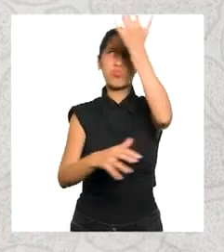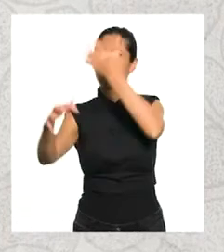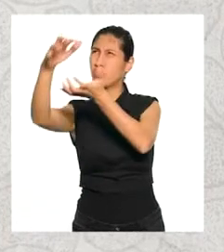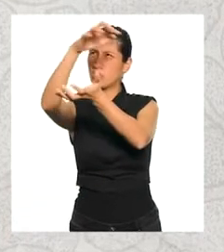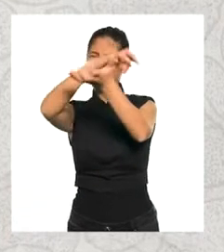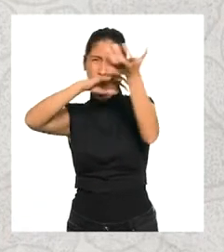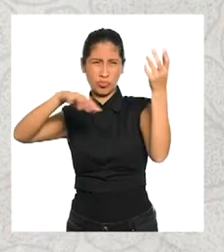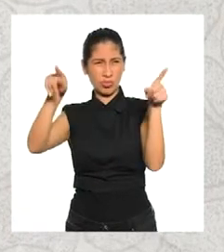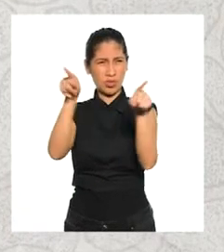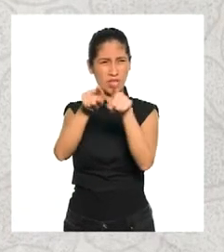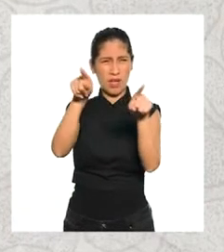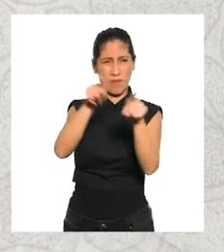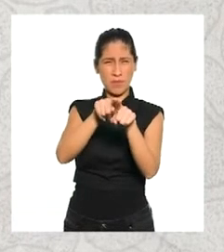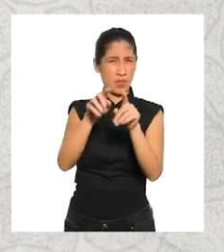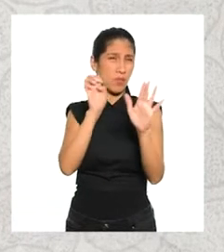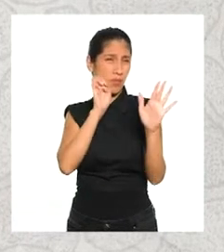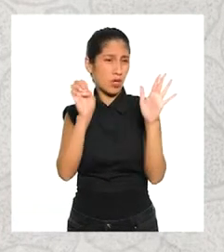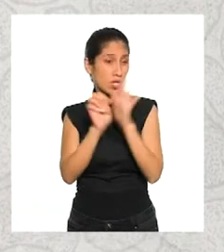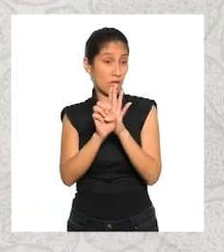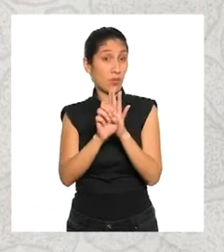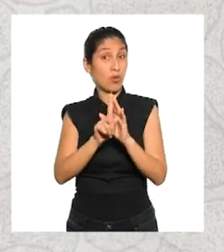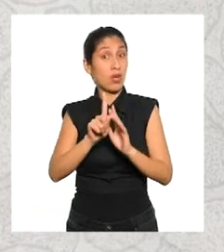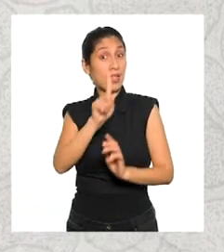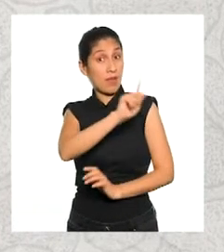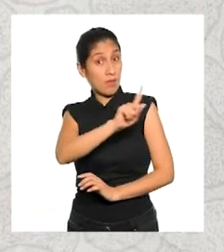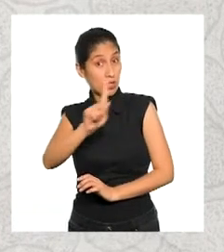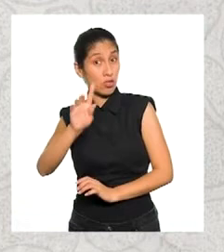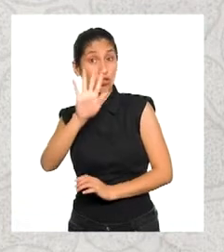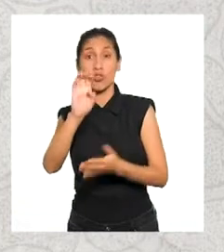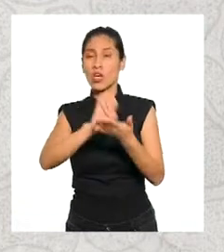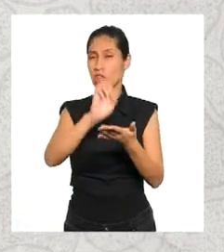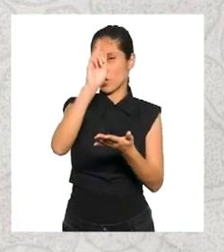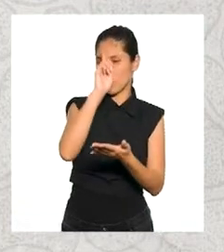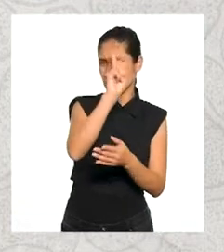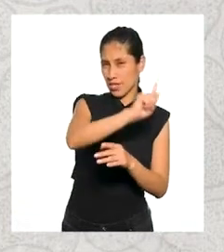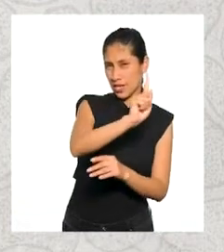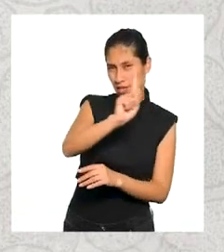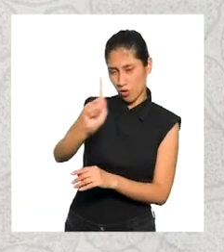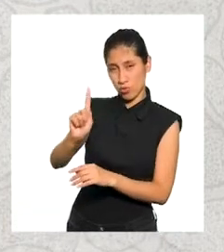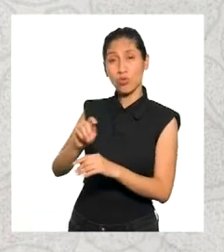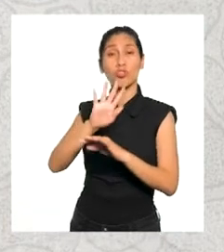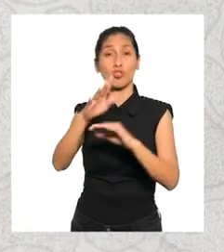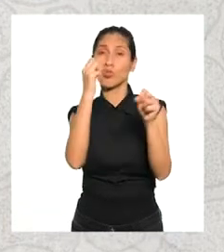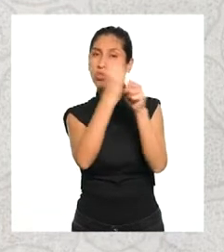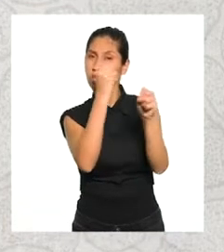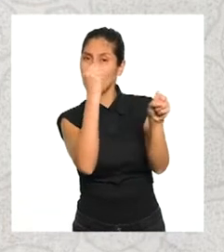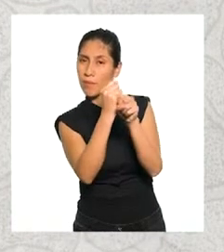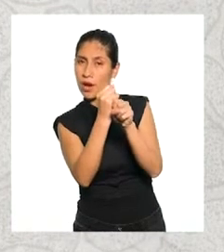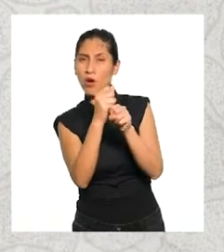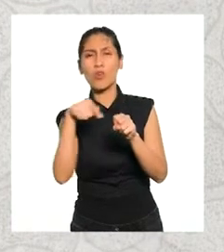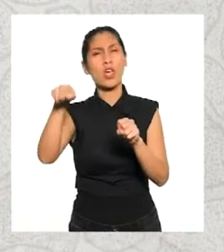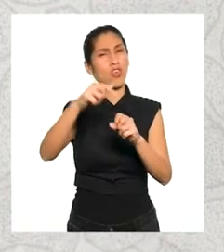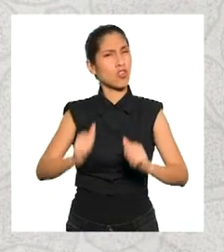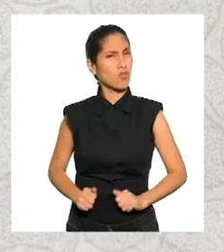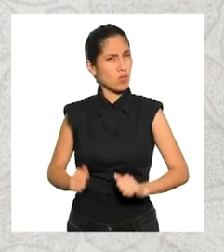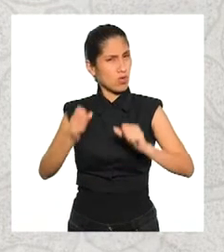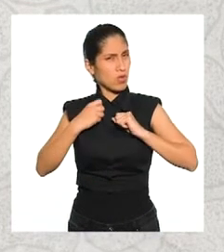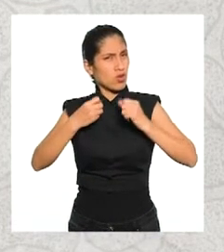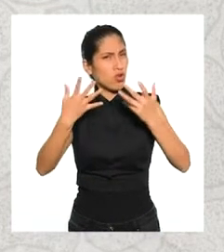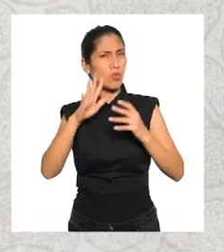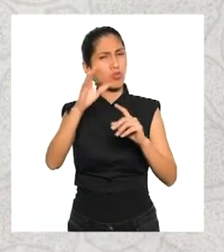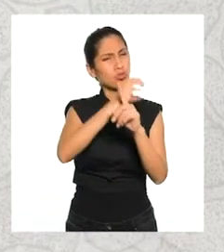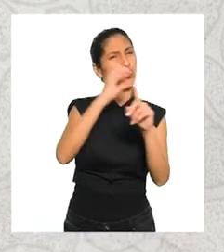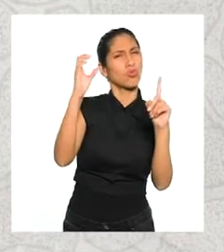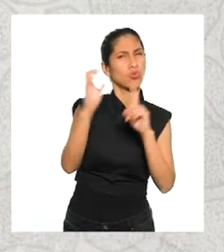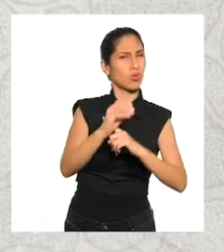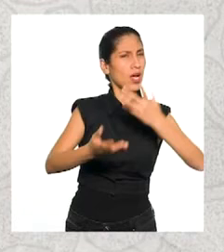variables psicosociales, como el nivel de educación, el acceso a la vivienda, trabajo y las condiciones en que se realiza y las pautas